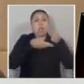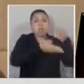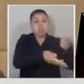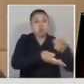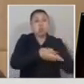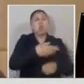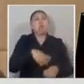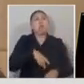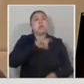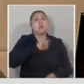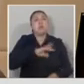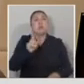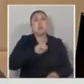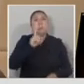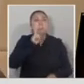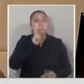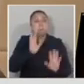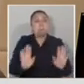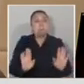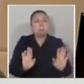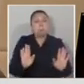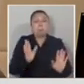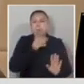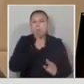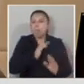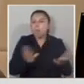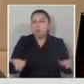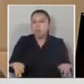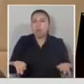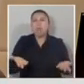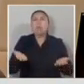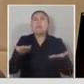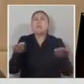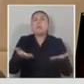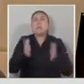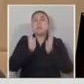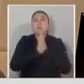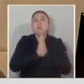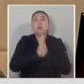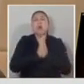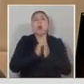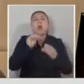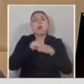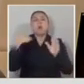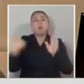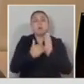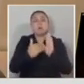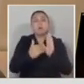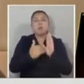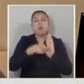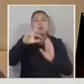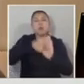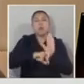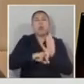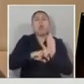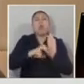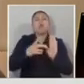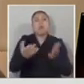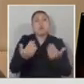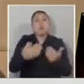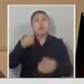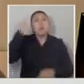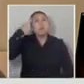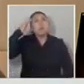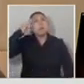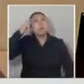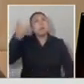de los chilenos no tenemos y no tienen. Entonces, por favor, yo voy a votar a favor de este proyecto porque es muy necesario. Se me viene a la memoria que